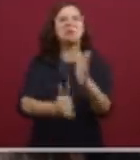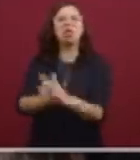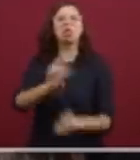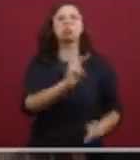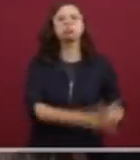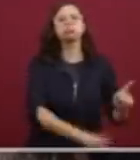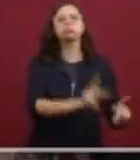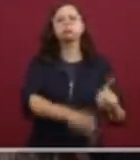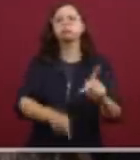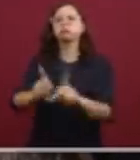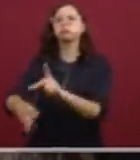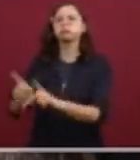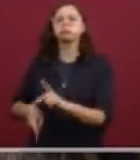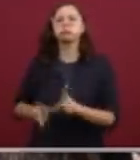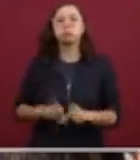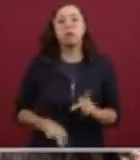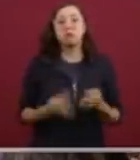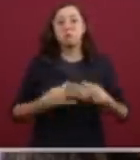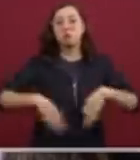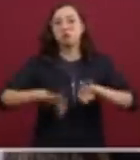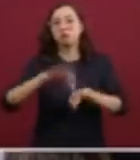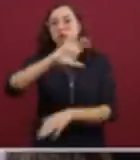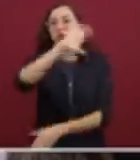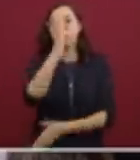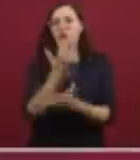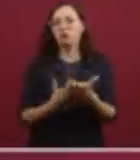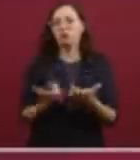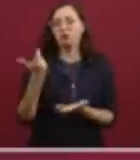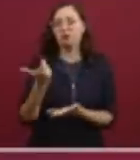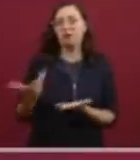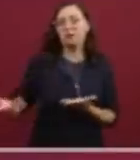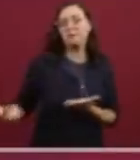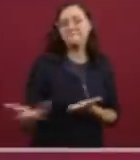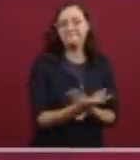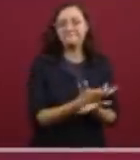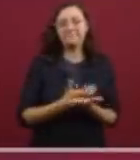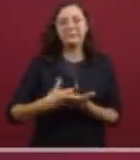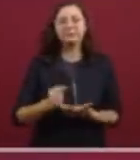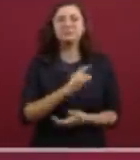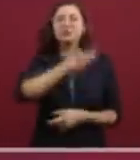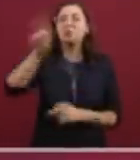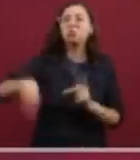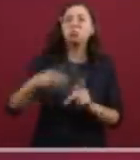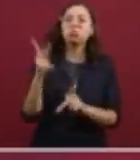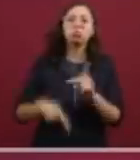porque lo que les importaba era el contrato. Y ahí dejaron tiradas las obras.